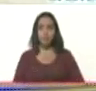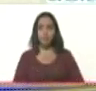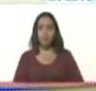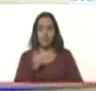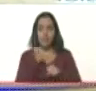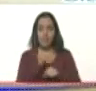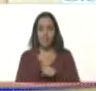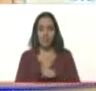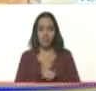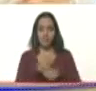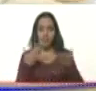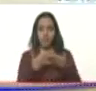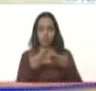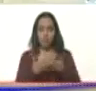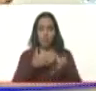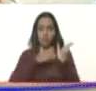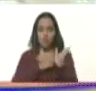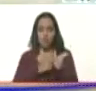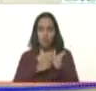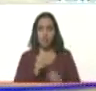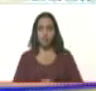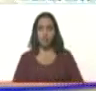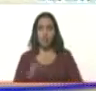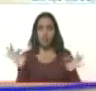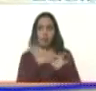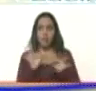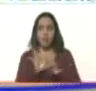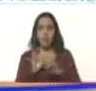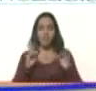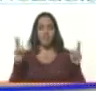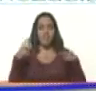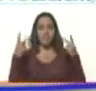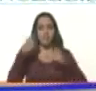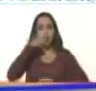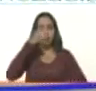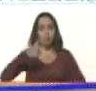Trabajo, estudio y fusil. Y más nada, victoria popular.